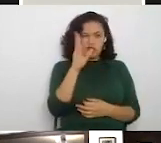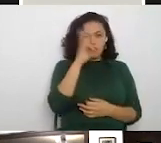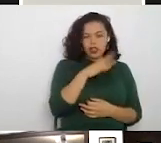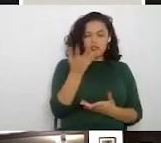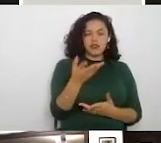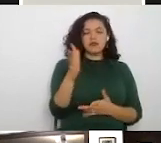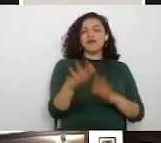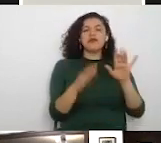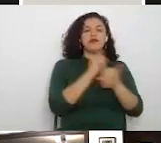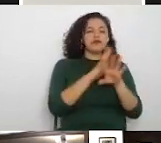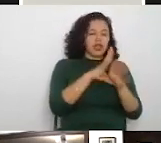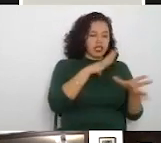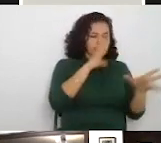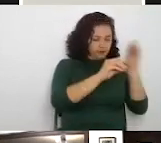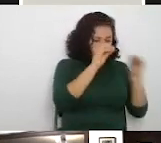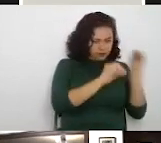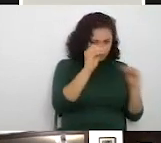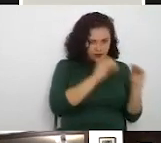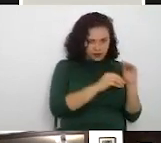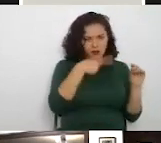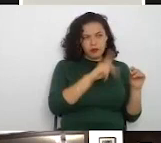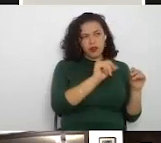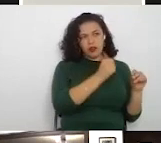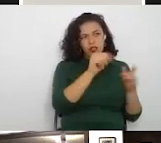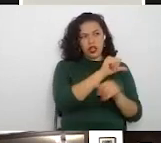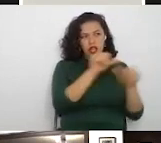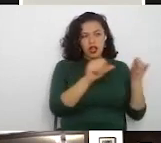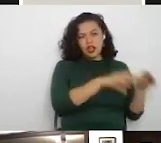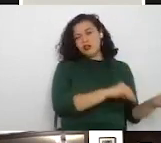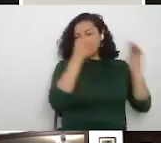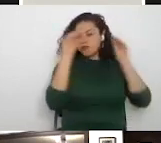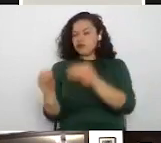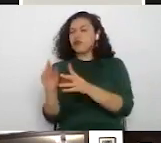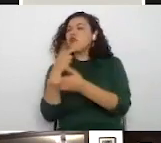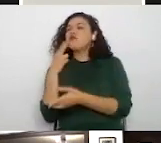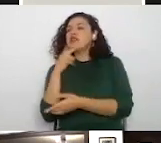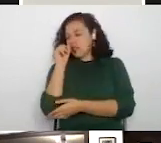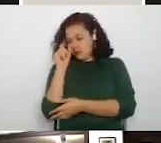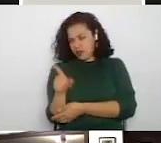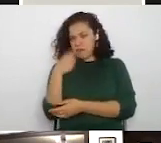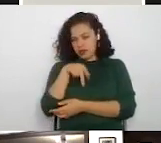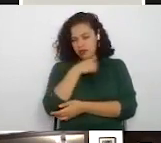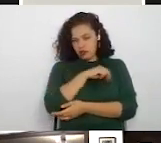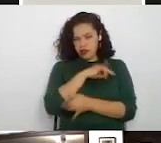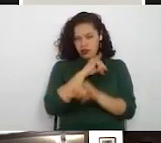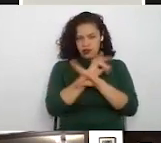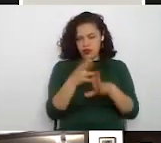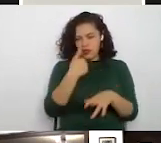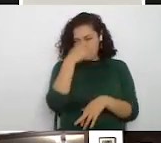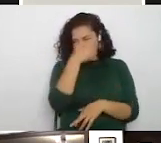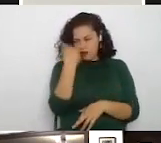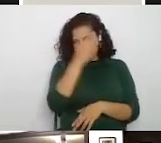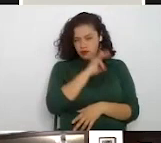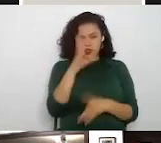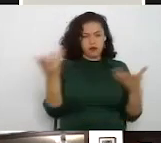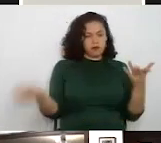datos en un lugar, pero estos se utilizan en otra área y ahí podemos verificar la información de los datos